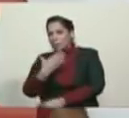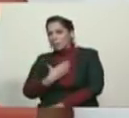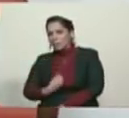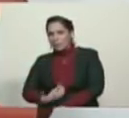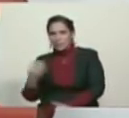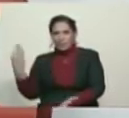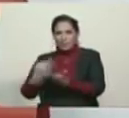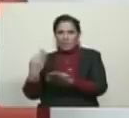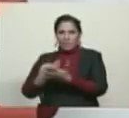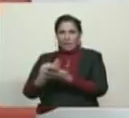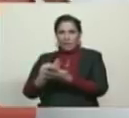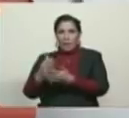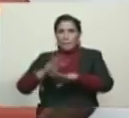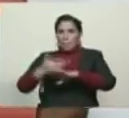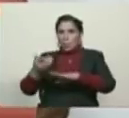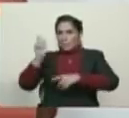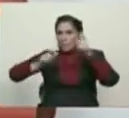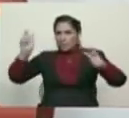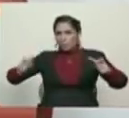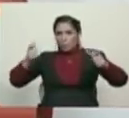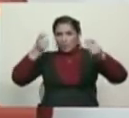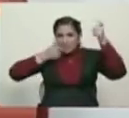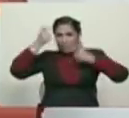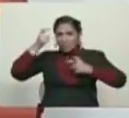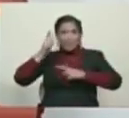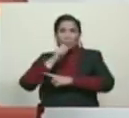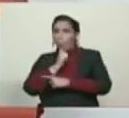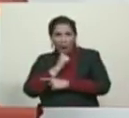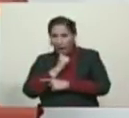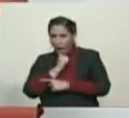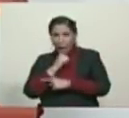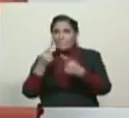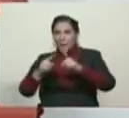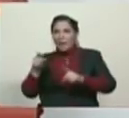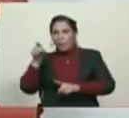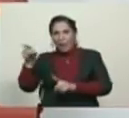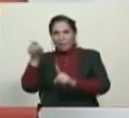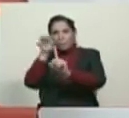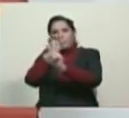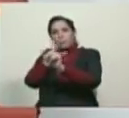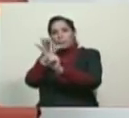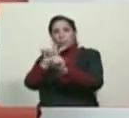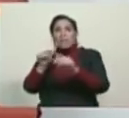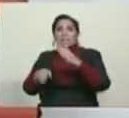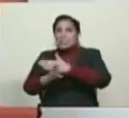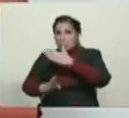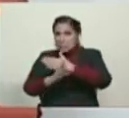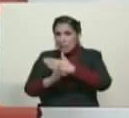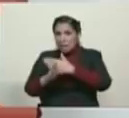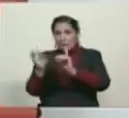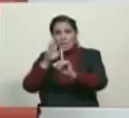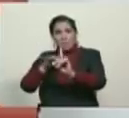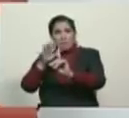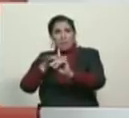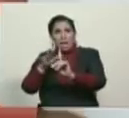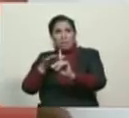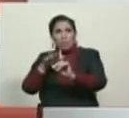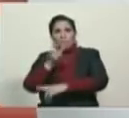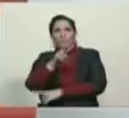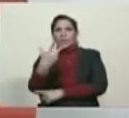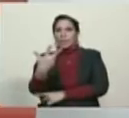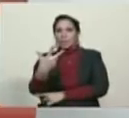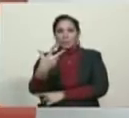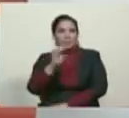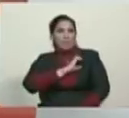gente que no es chavista, que cree en la oposición todavía, que lo sigan engañando. El 23 en la noche